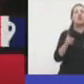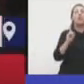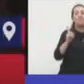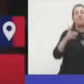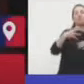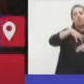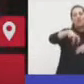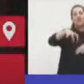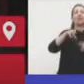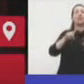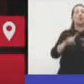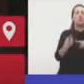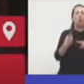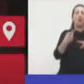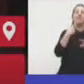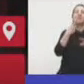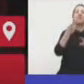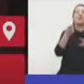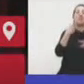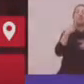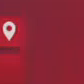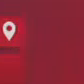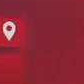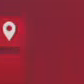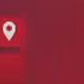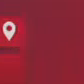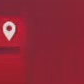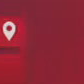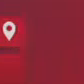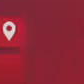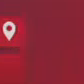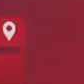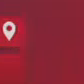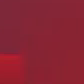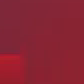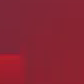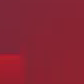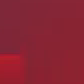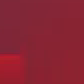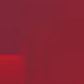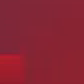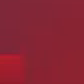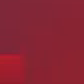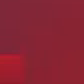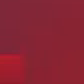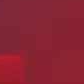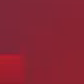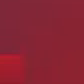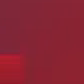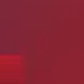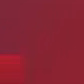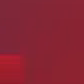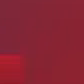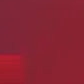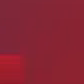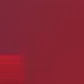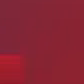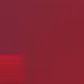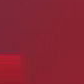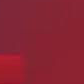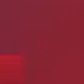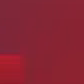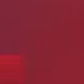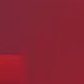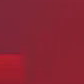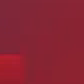redes sociales. Escucha, o mirá, mejor dicho, lo que a través de Twitter dijo Ricardo López Murphy. Más Cuba